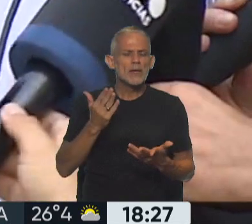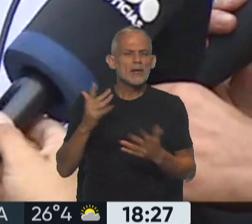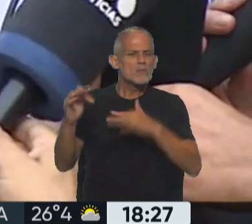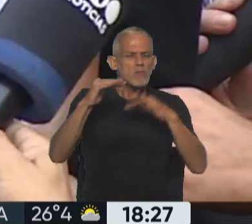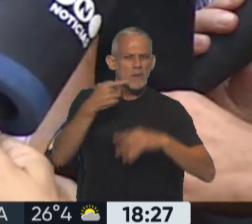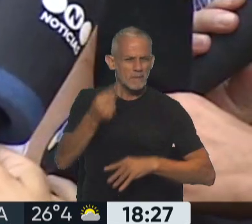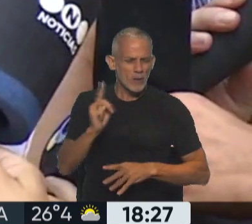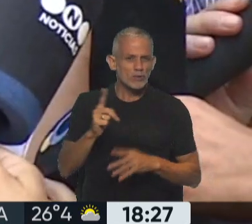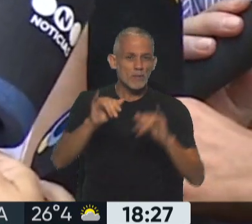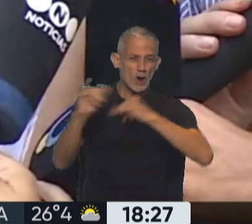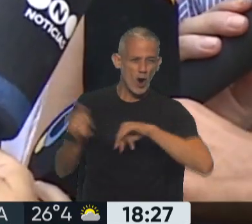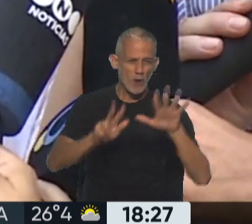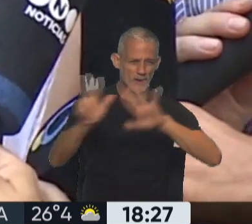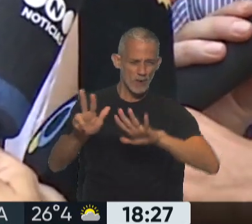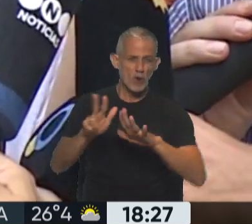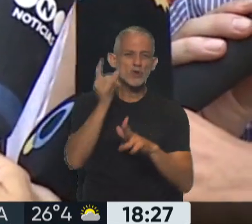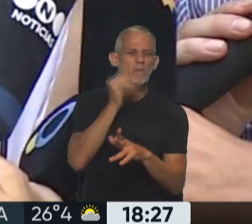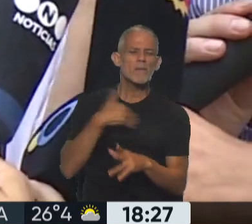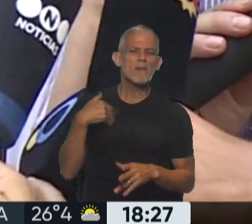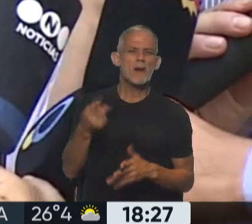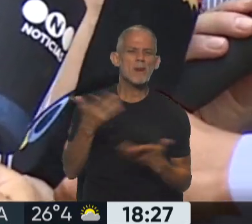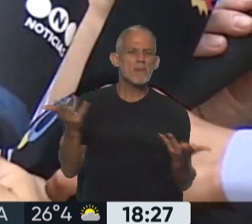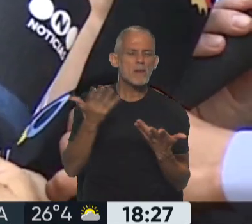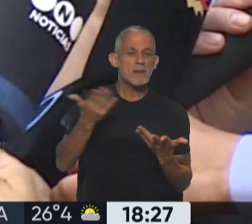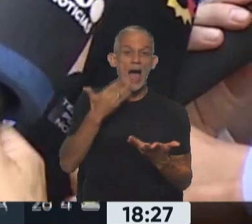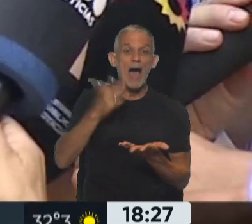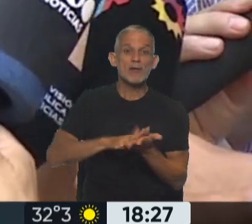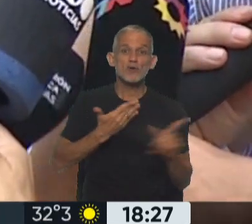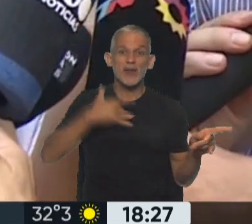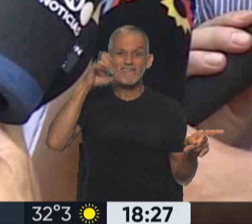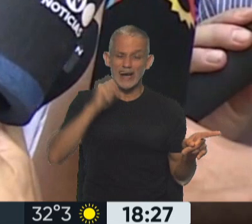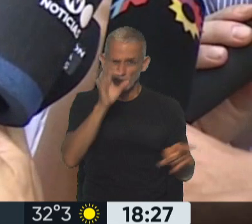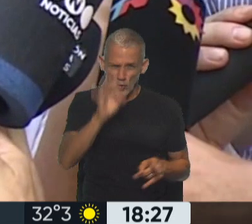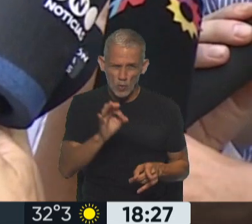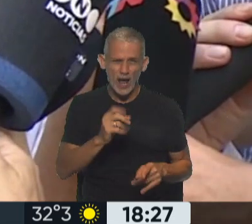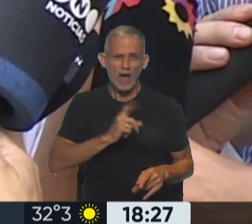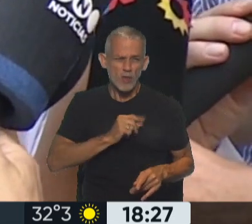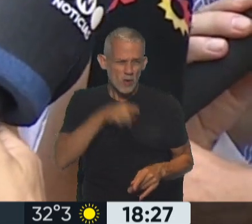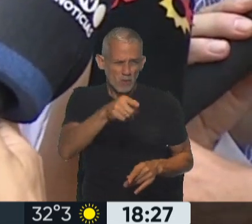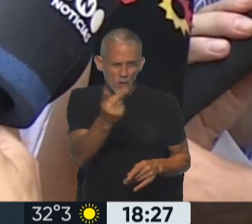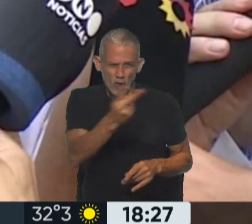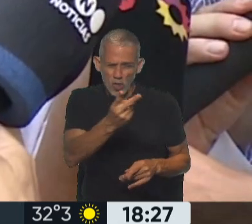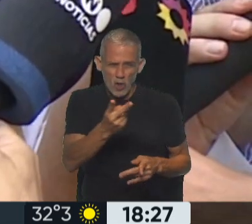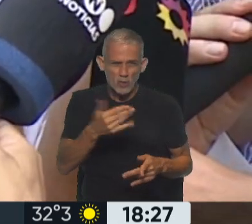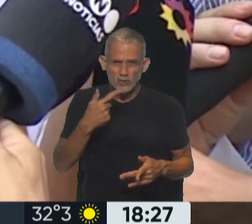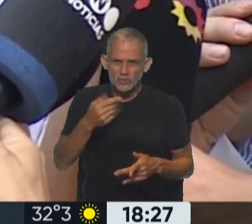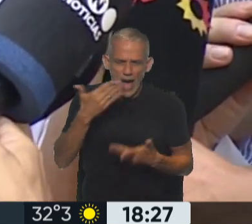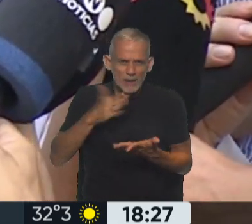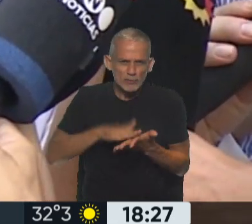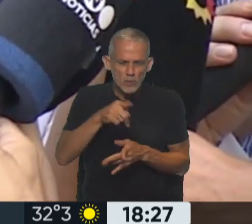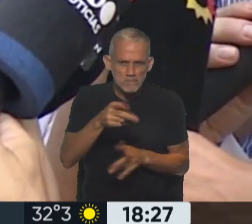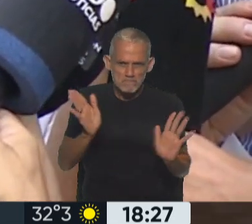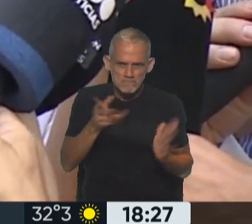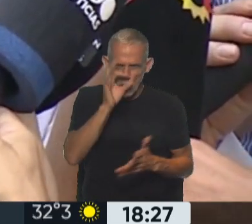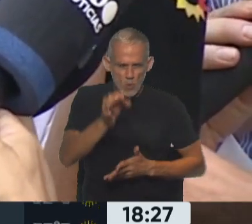estos jóvenes, los padres, no lo referencian nunca a Fernando, no hablan del dolor de ustedes. ¿Qué usted